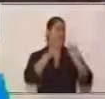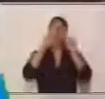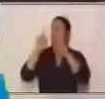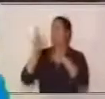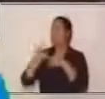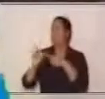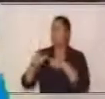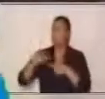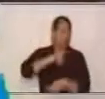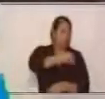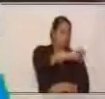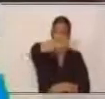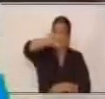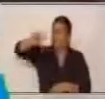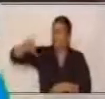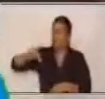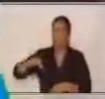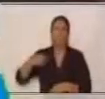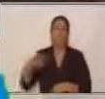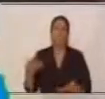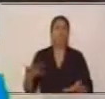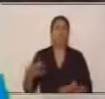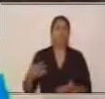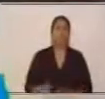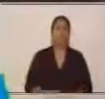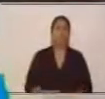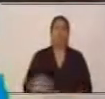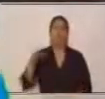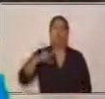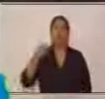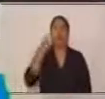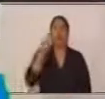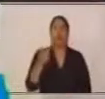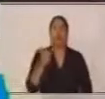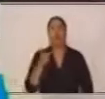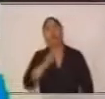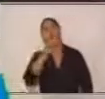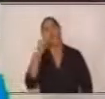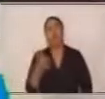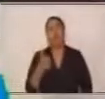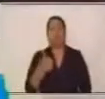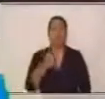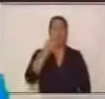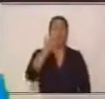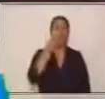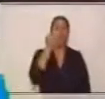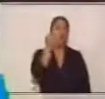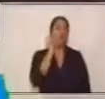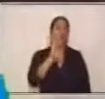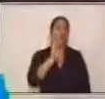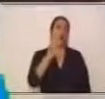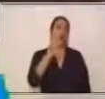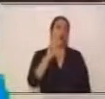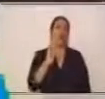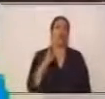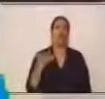Ahora vamos a identificar el ángulo agudo. vamos a formar un ángulo